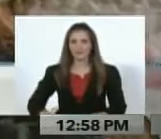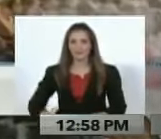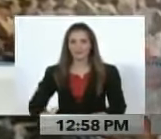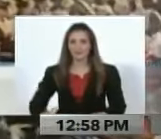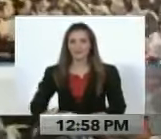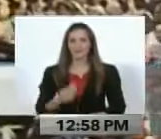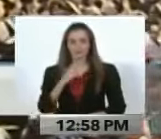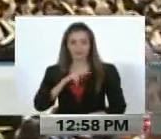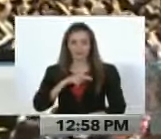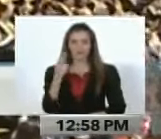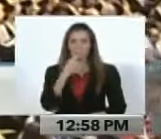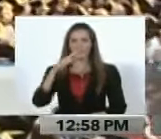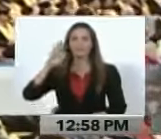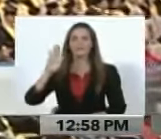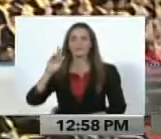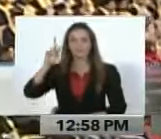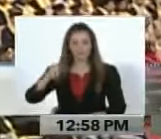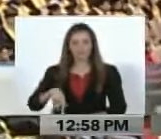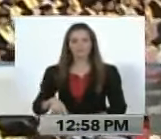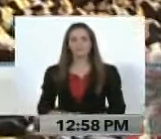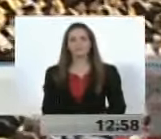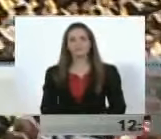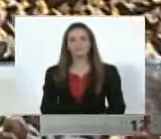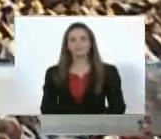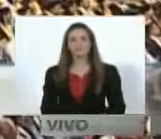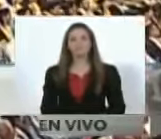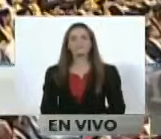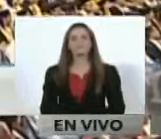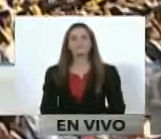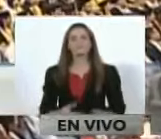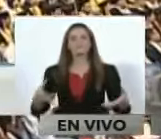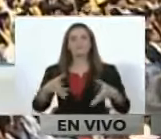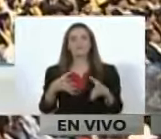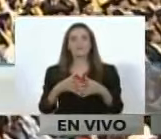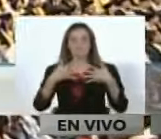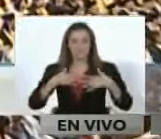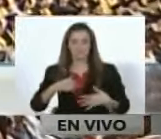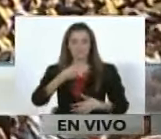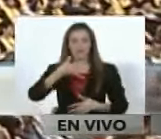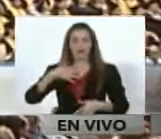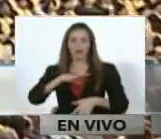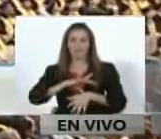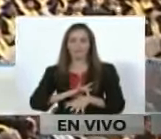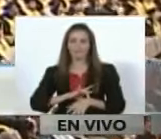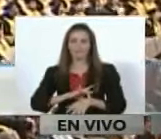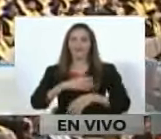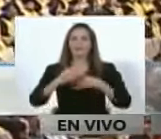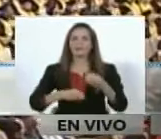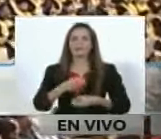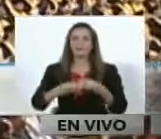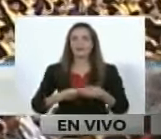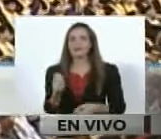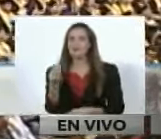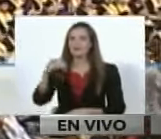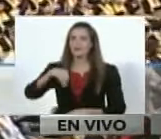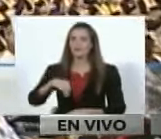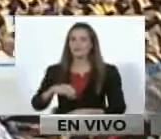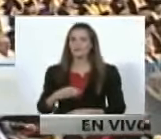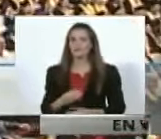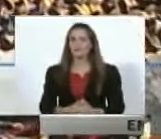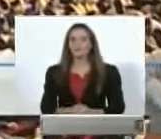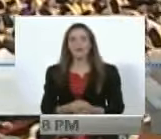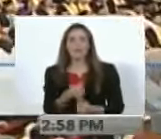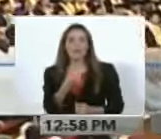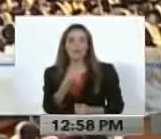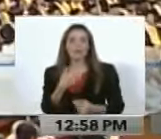nos comprometemos, presidente, con este ejército de batas blancas a hacer más con menos